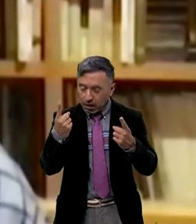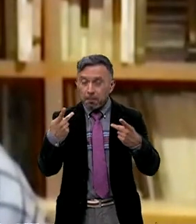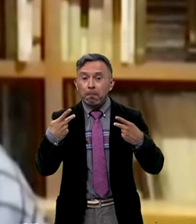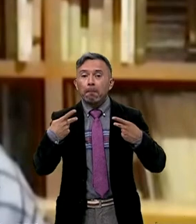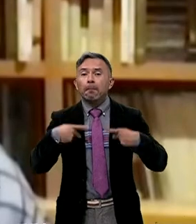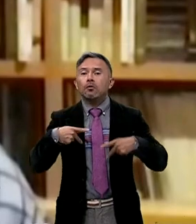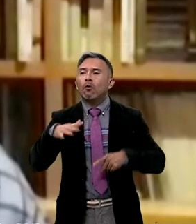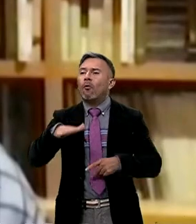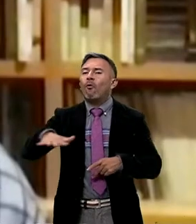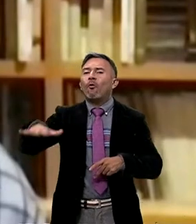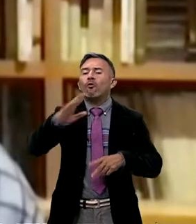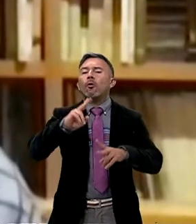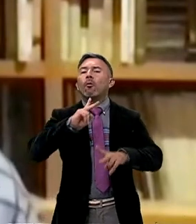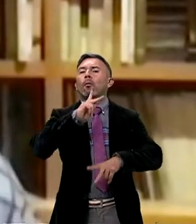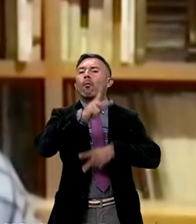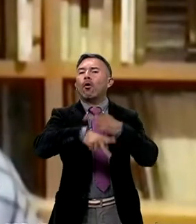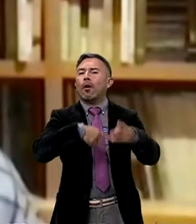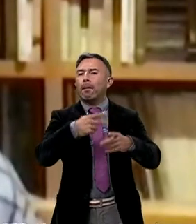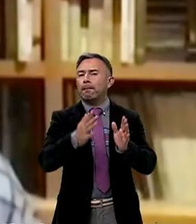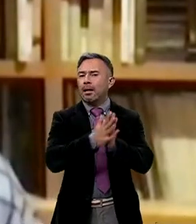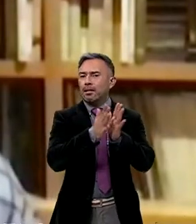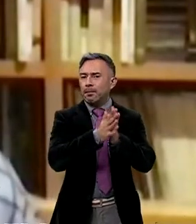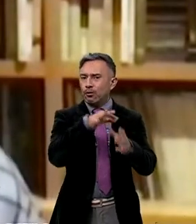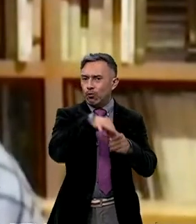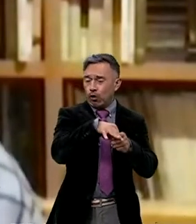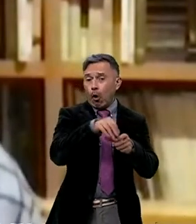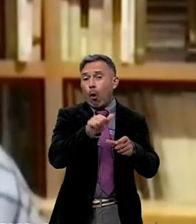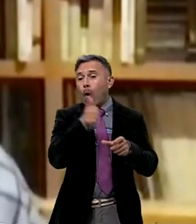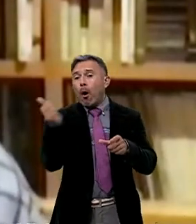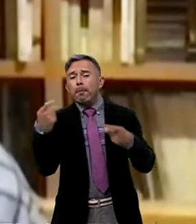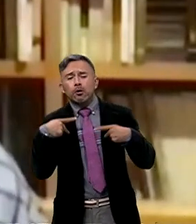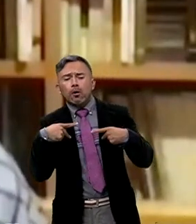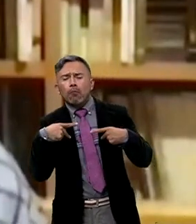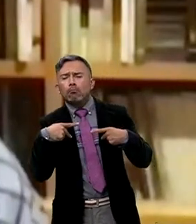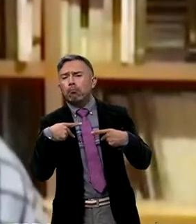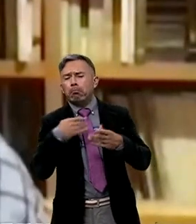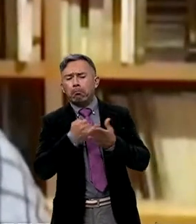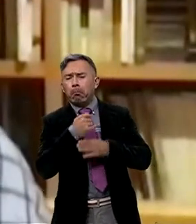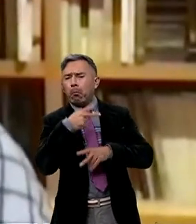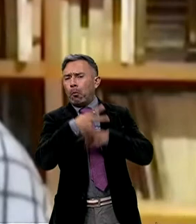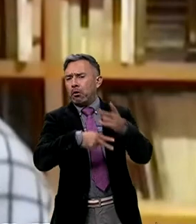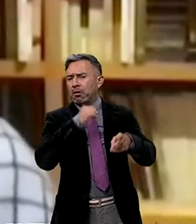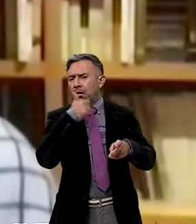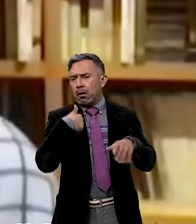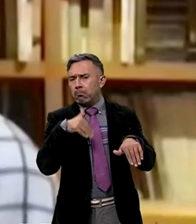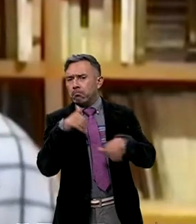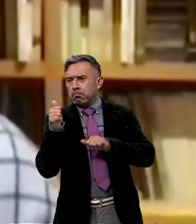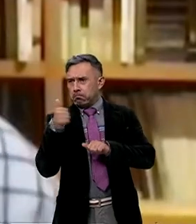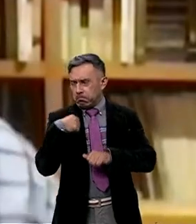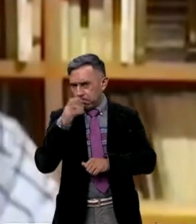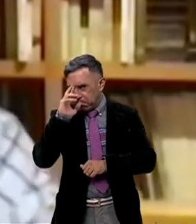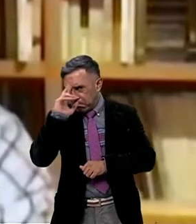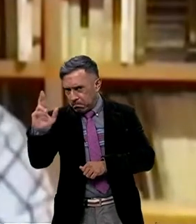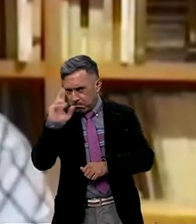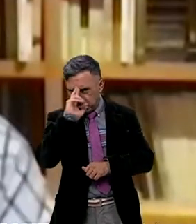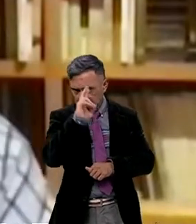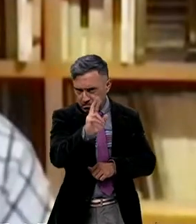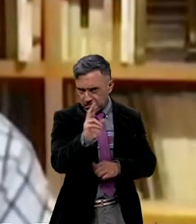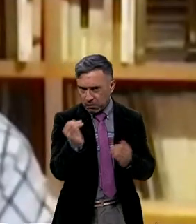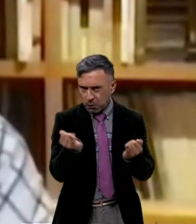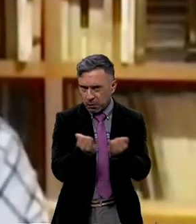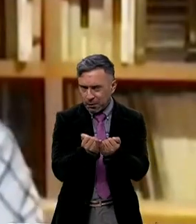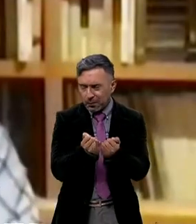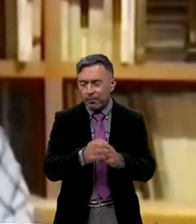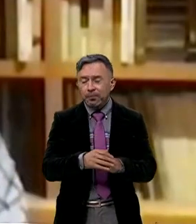participó y a la que decidió no hacerlo hay un asunto premier planteo en este espacio